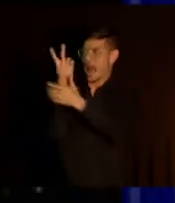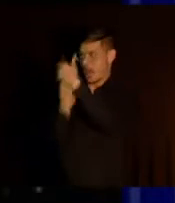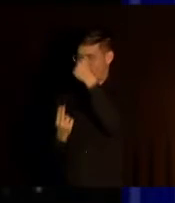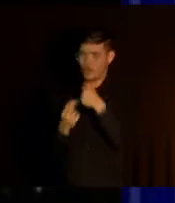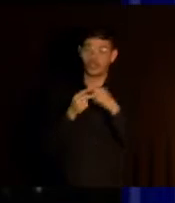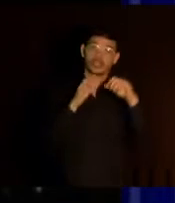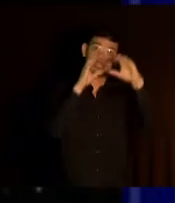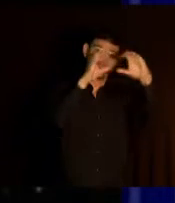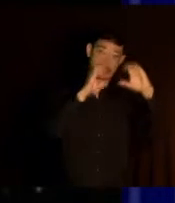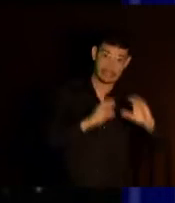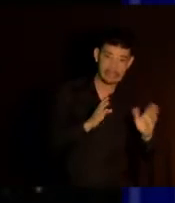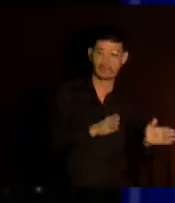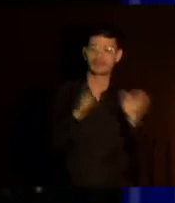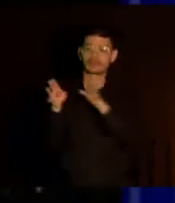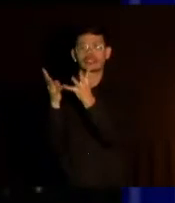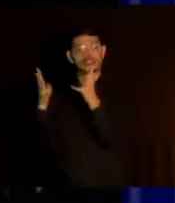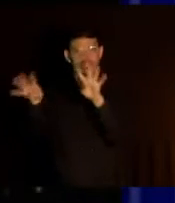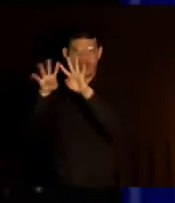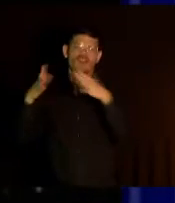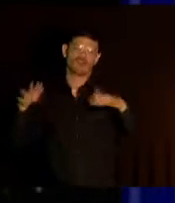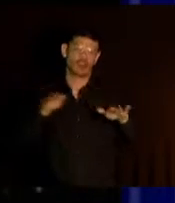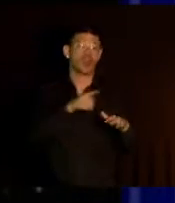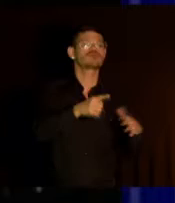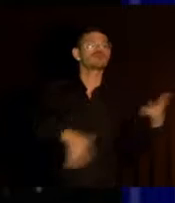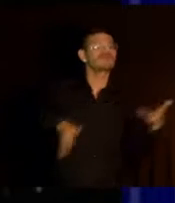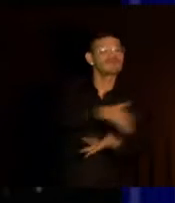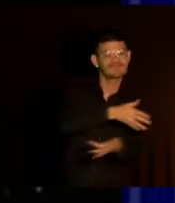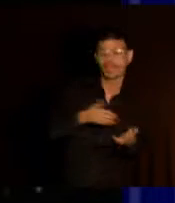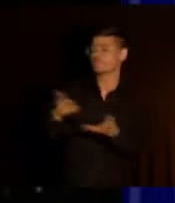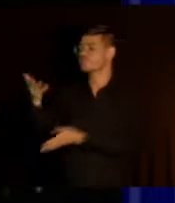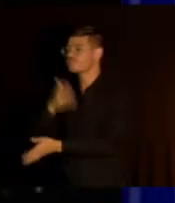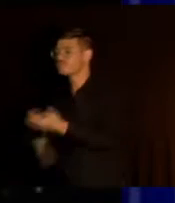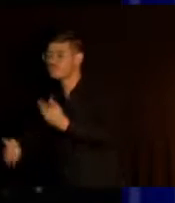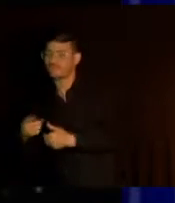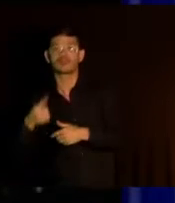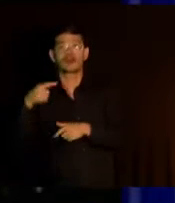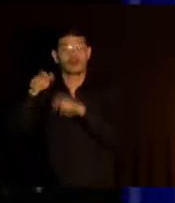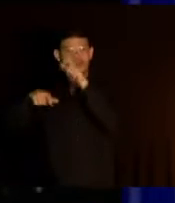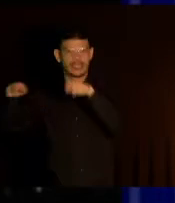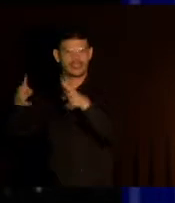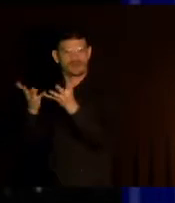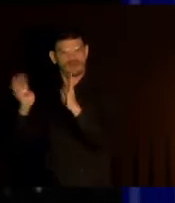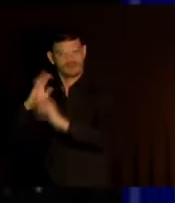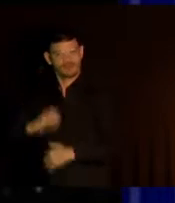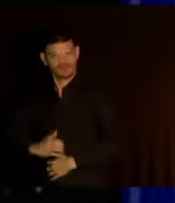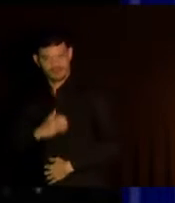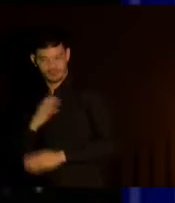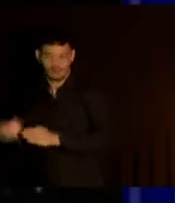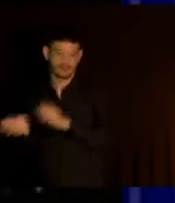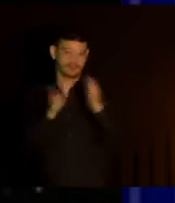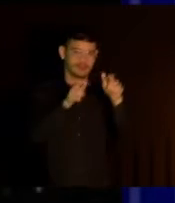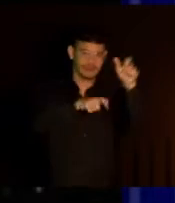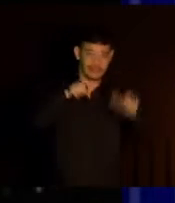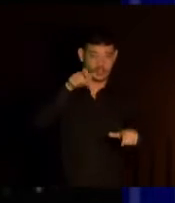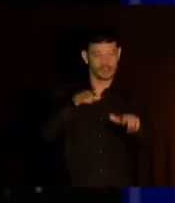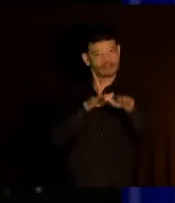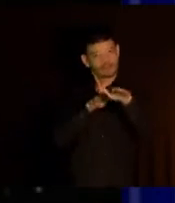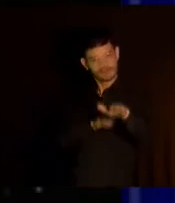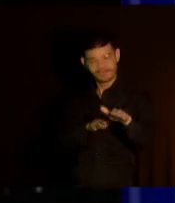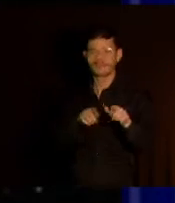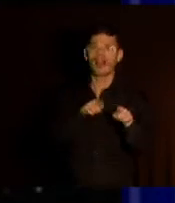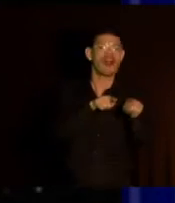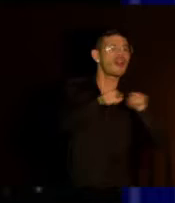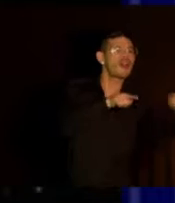pues tanto con los senadores, con los representantes, con sus UTLs. Entonces, de esta manera consideramos